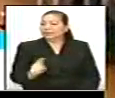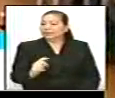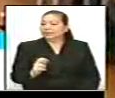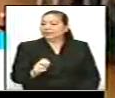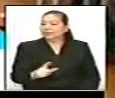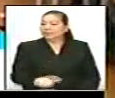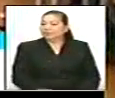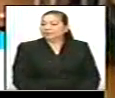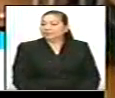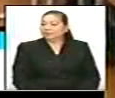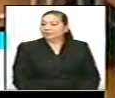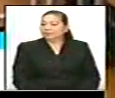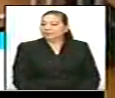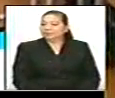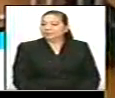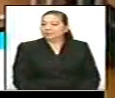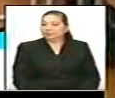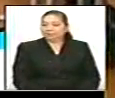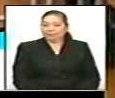Bardales.